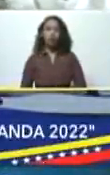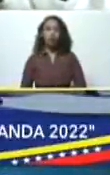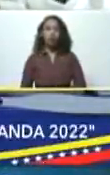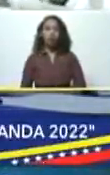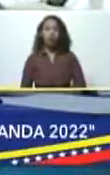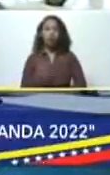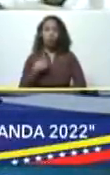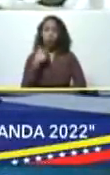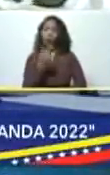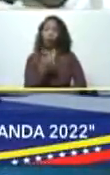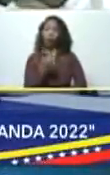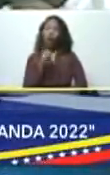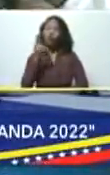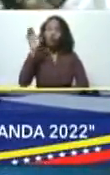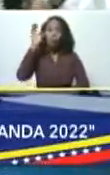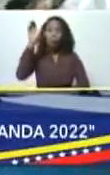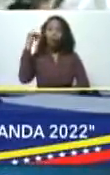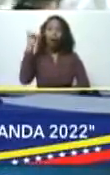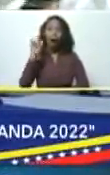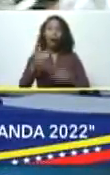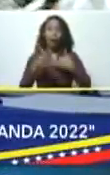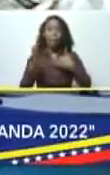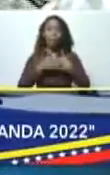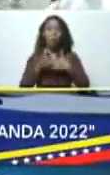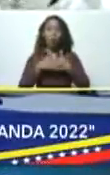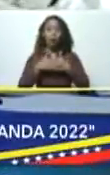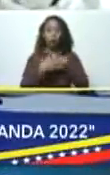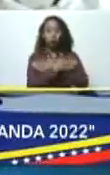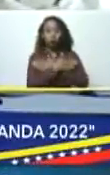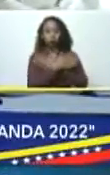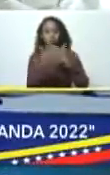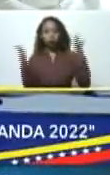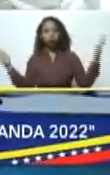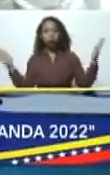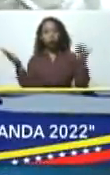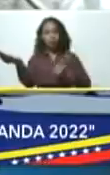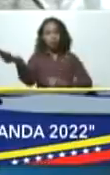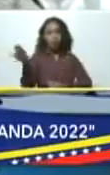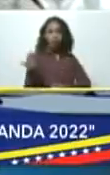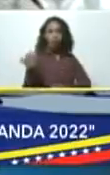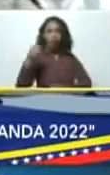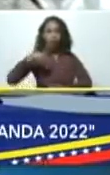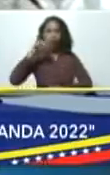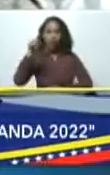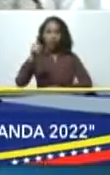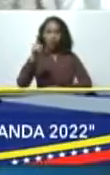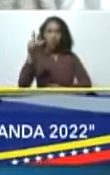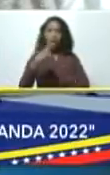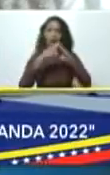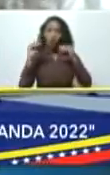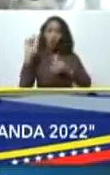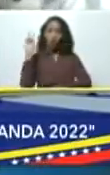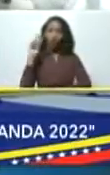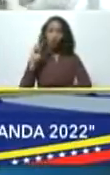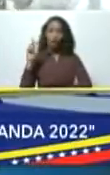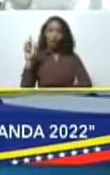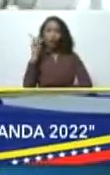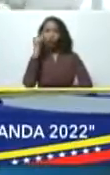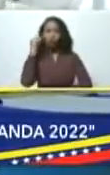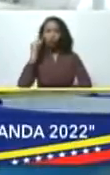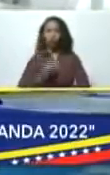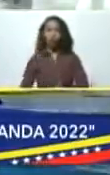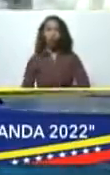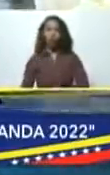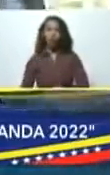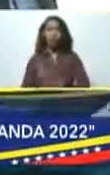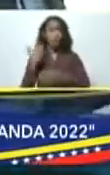Y yo le dije, tu patria tiene las puertas y los brazos abiertos para recibirte. A ti y a todos los venezolanos y venezolanas